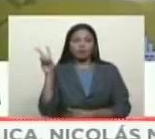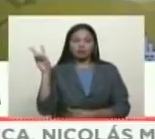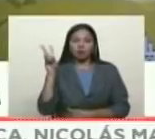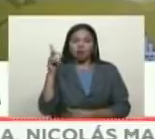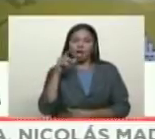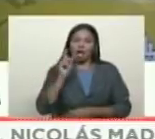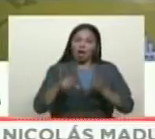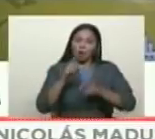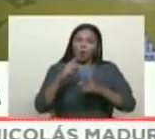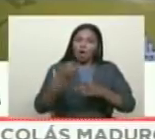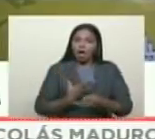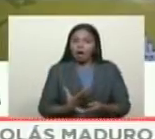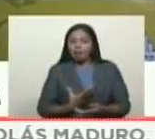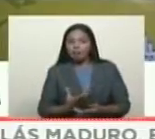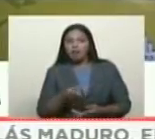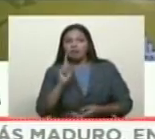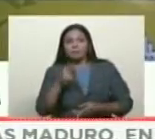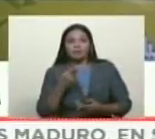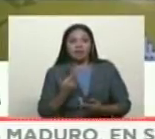en las alcaldías,